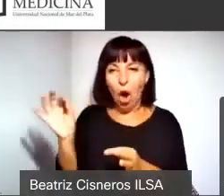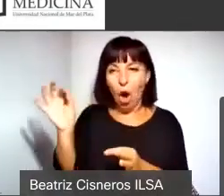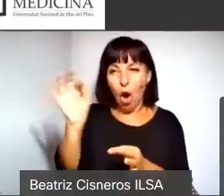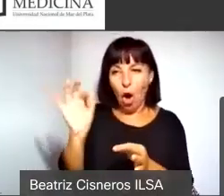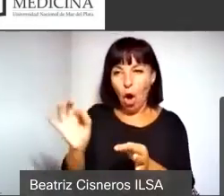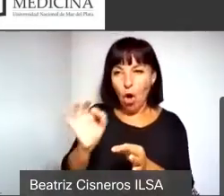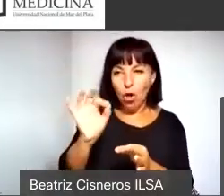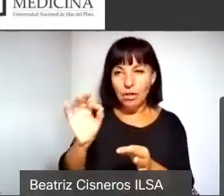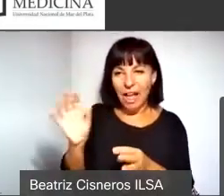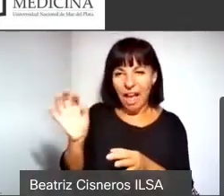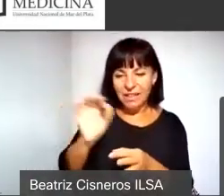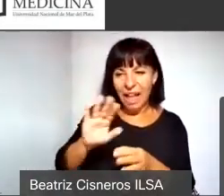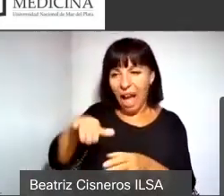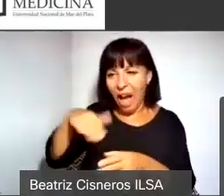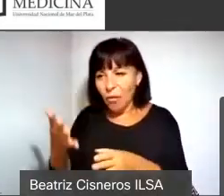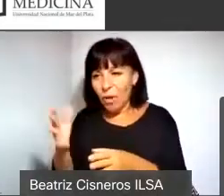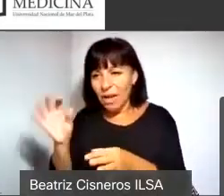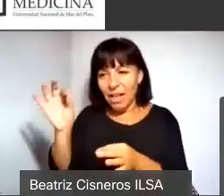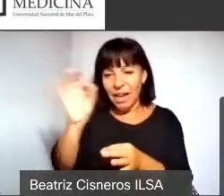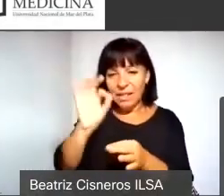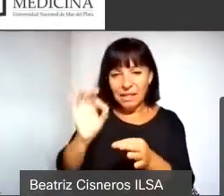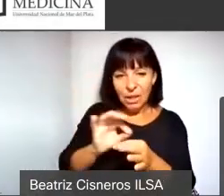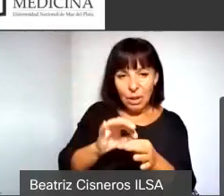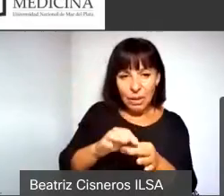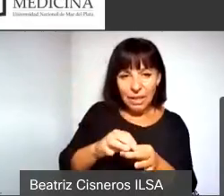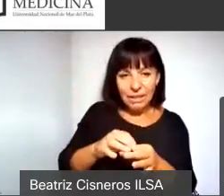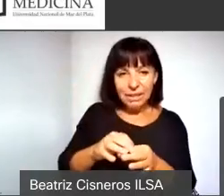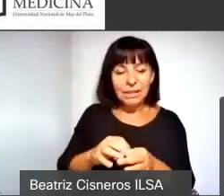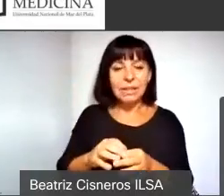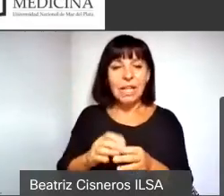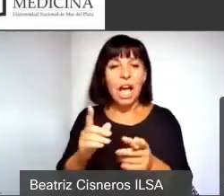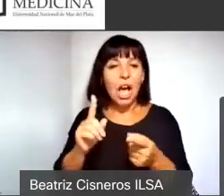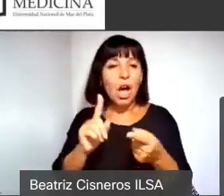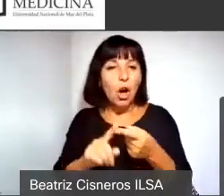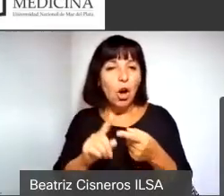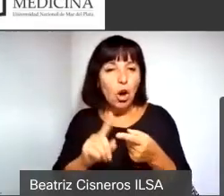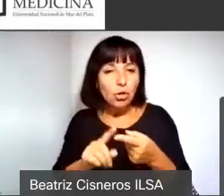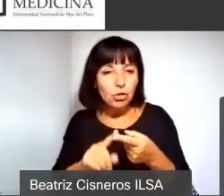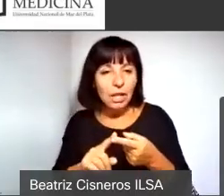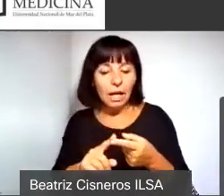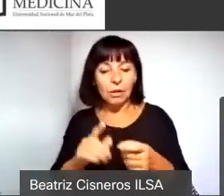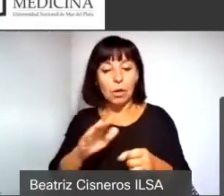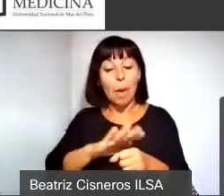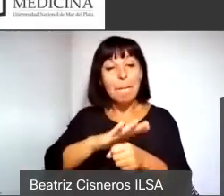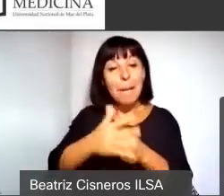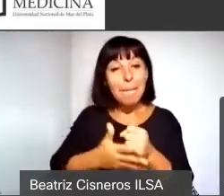y que quieren ser internalizadas, van a tomar contacto con la membrana plasmática.